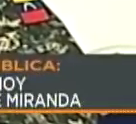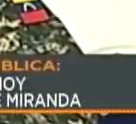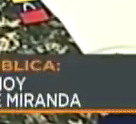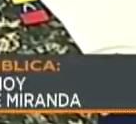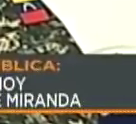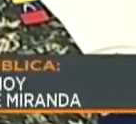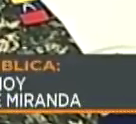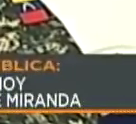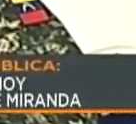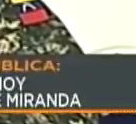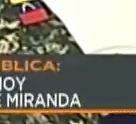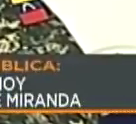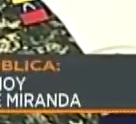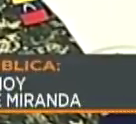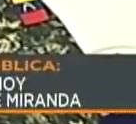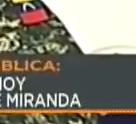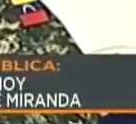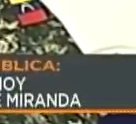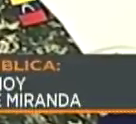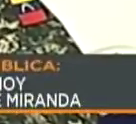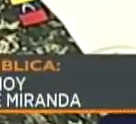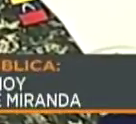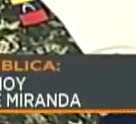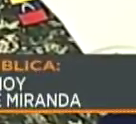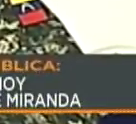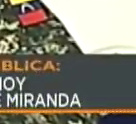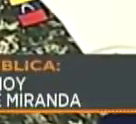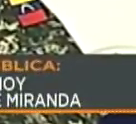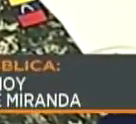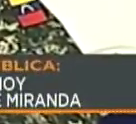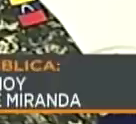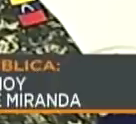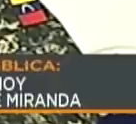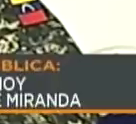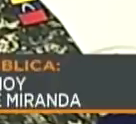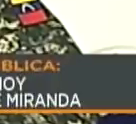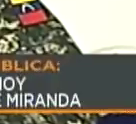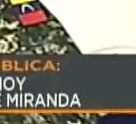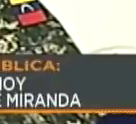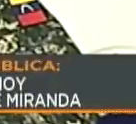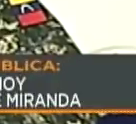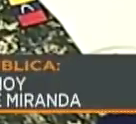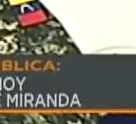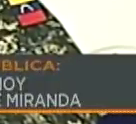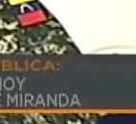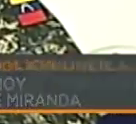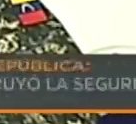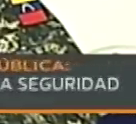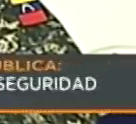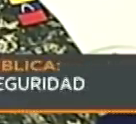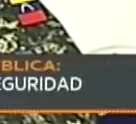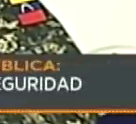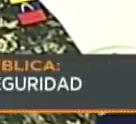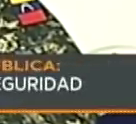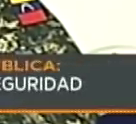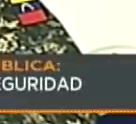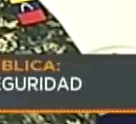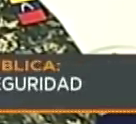de todos estos años por venir, tiene que ser la construcción, consolidación